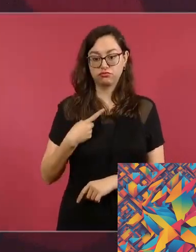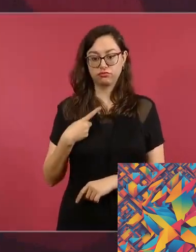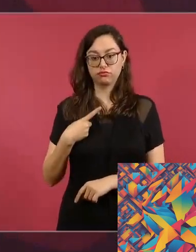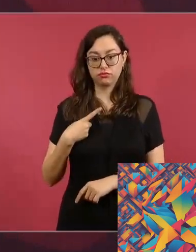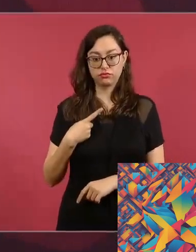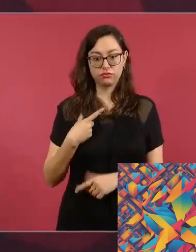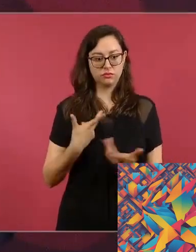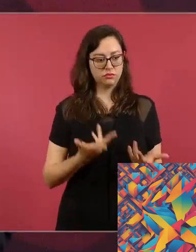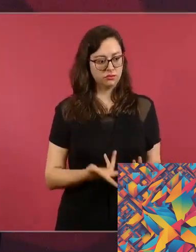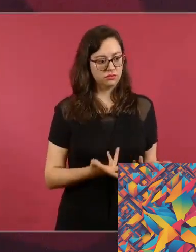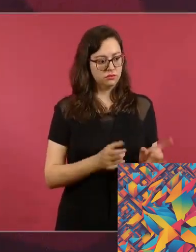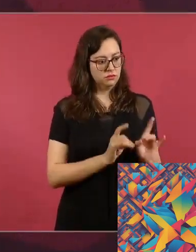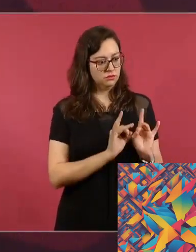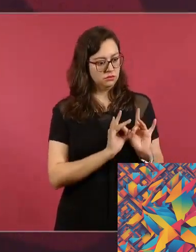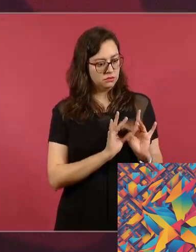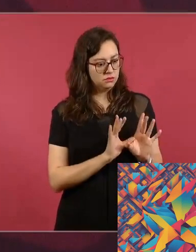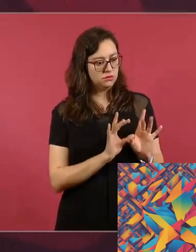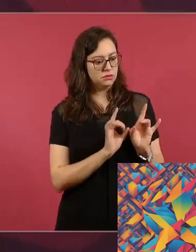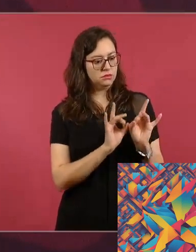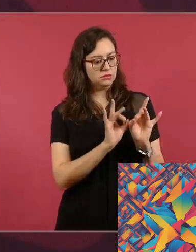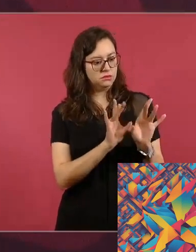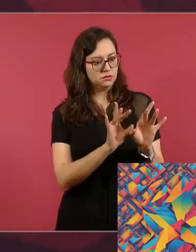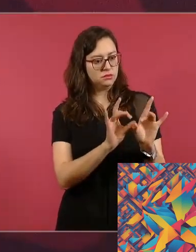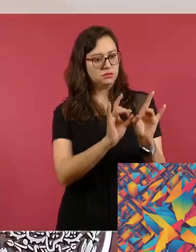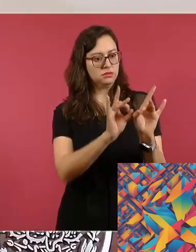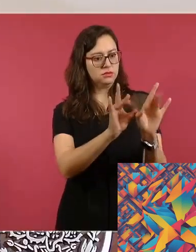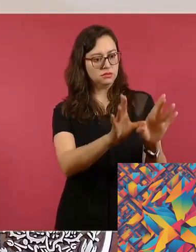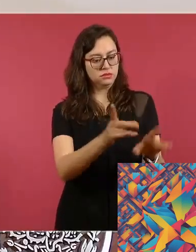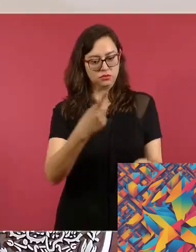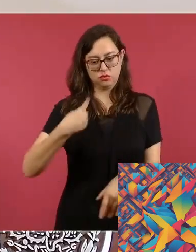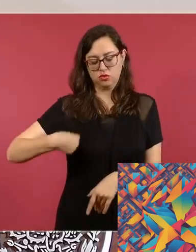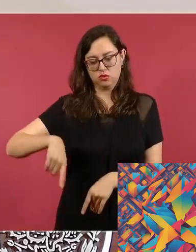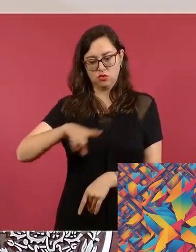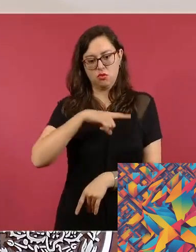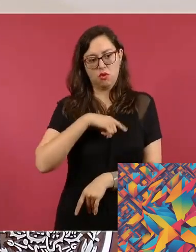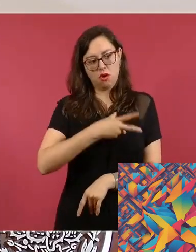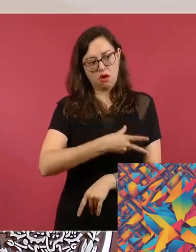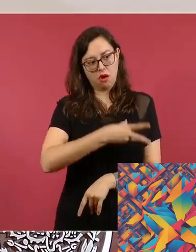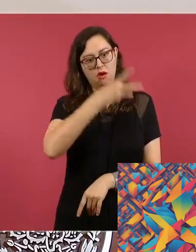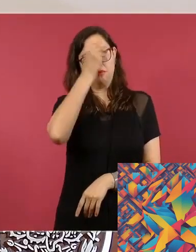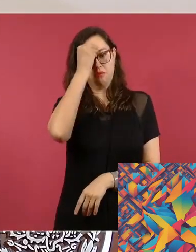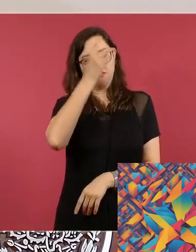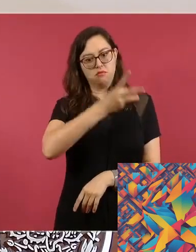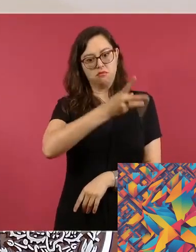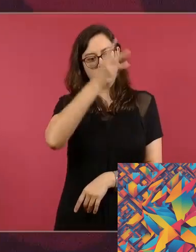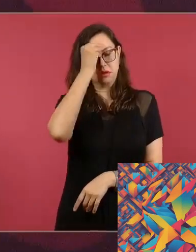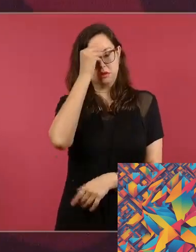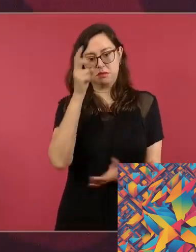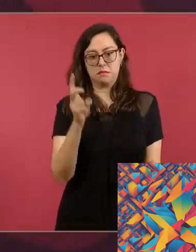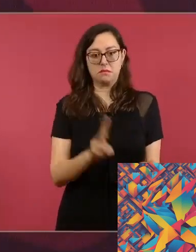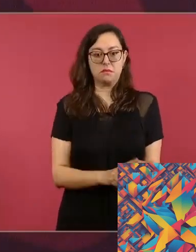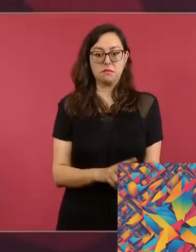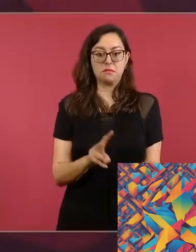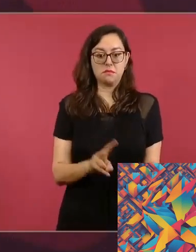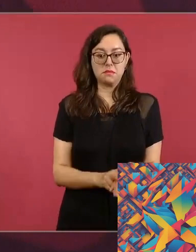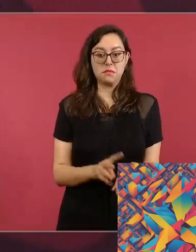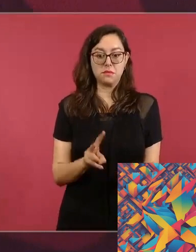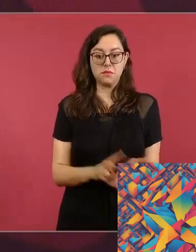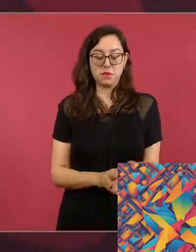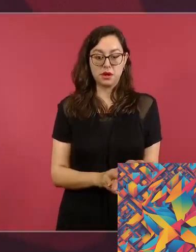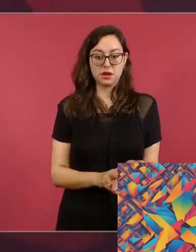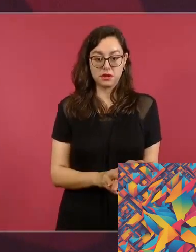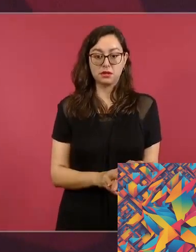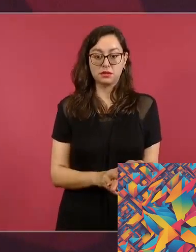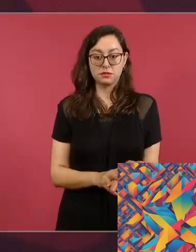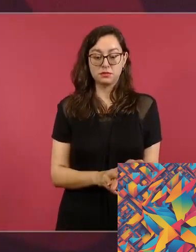gobierno, destacando el trato mutuo de respeto y el cumplimiento de compromisos. Además, reafirma su compromiso con la política